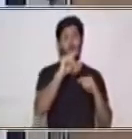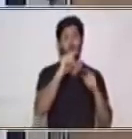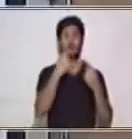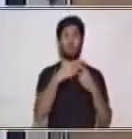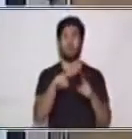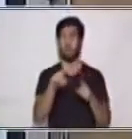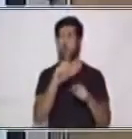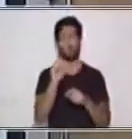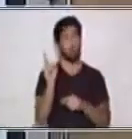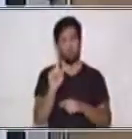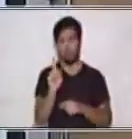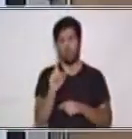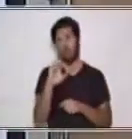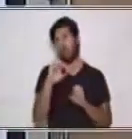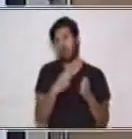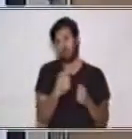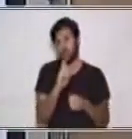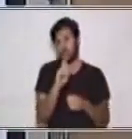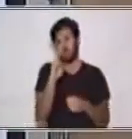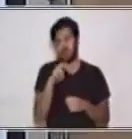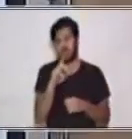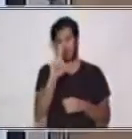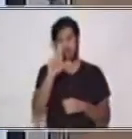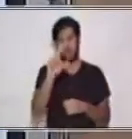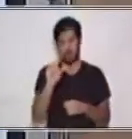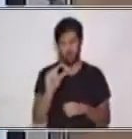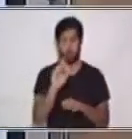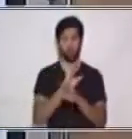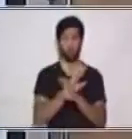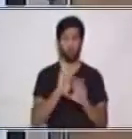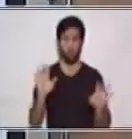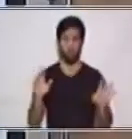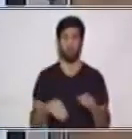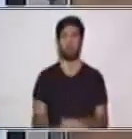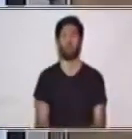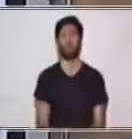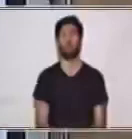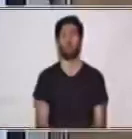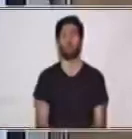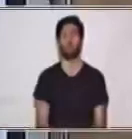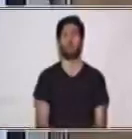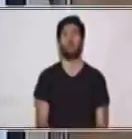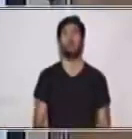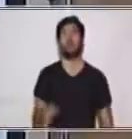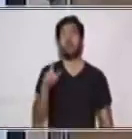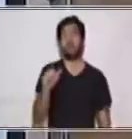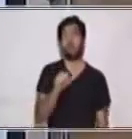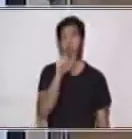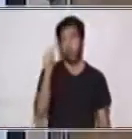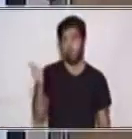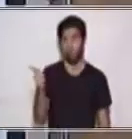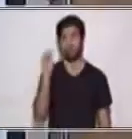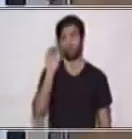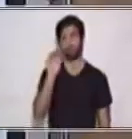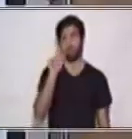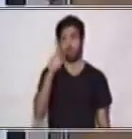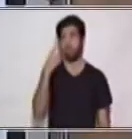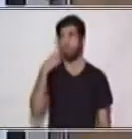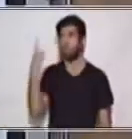como un sustantivo común, no debemos colocarlo con mayúscula. Otras observaciones es